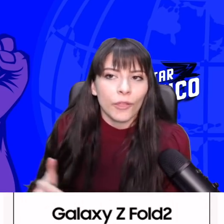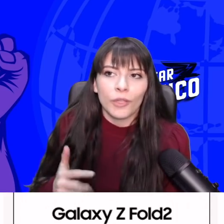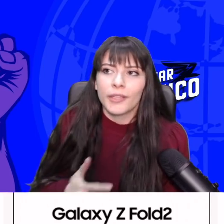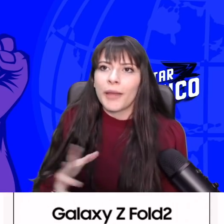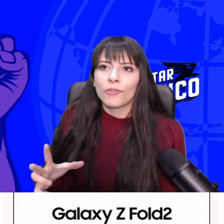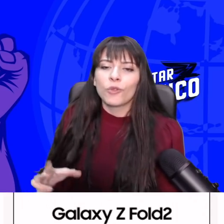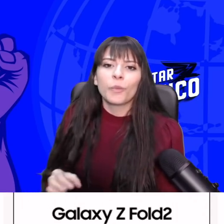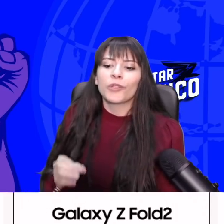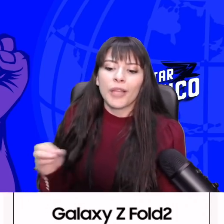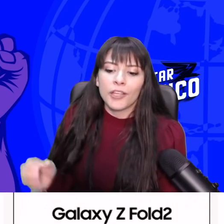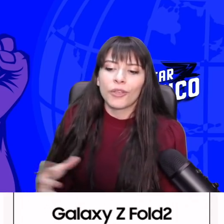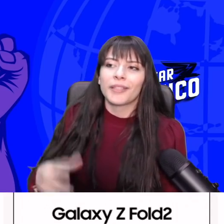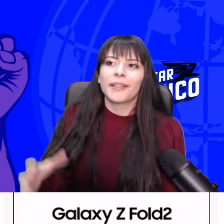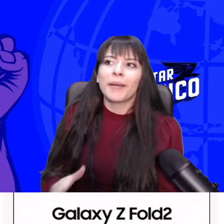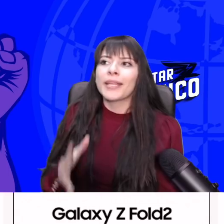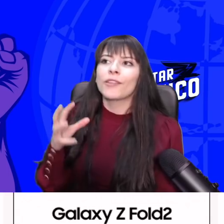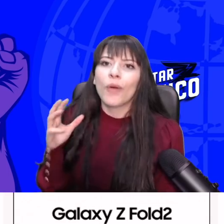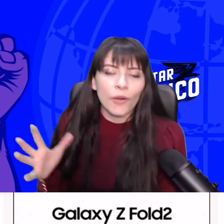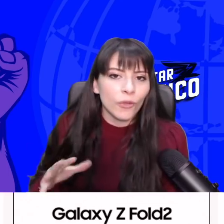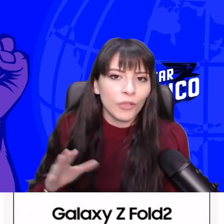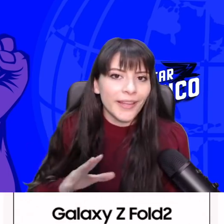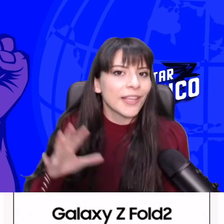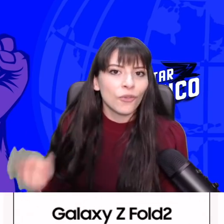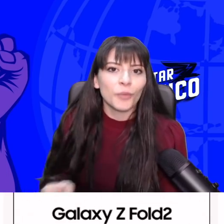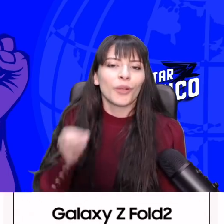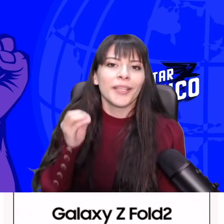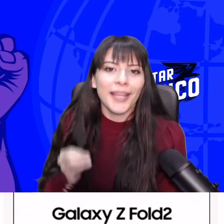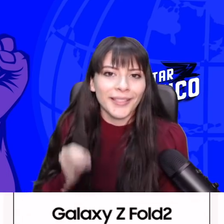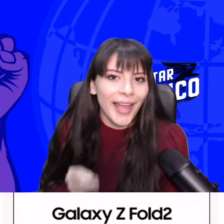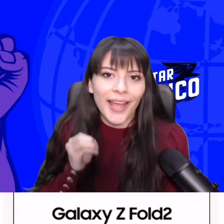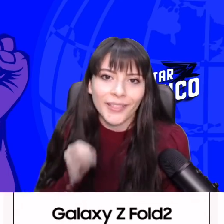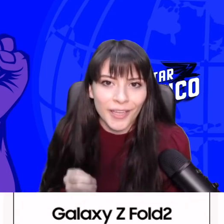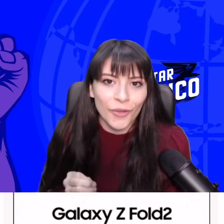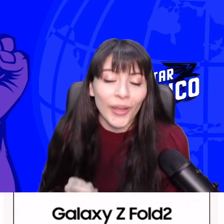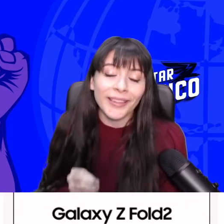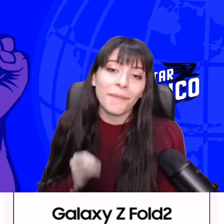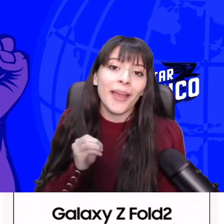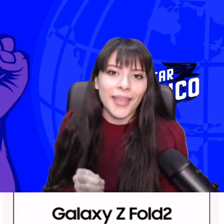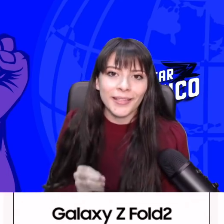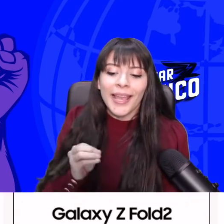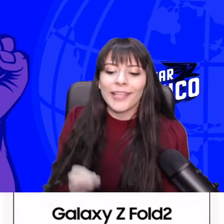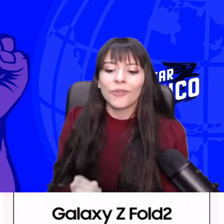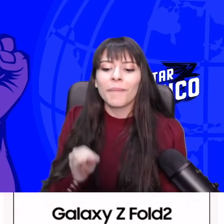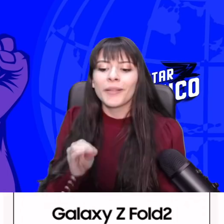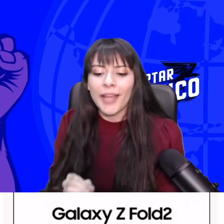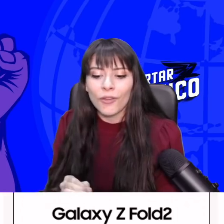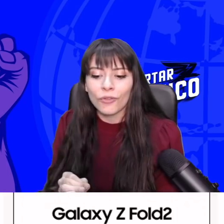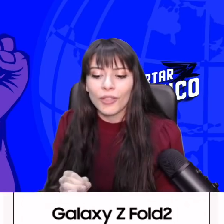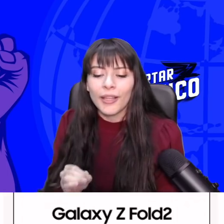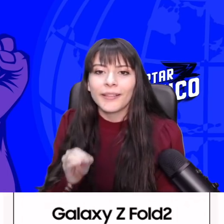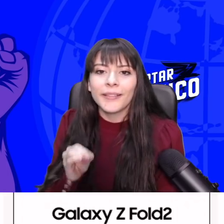censura o que utilicen mal los datos personales o que se esté planeando algo en contra de naciones porque ya se está haciendo el tema es que estos